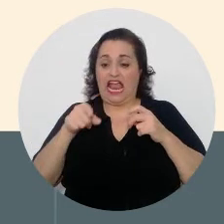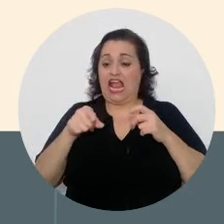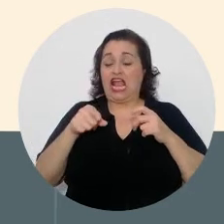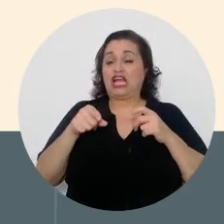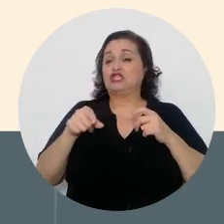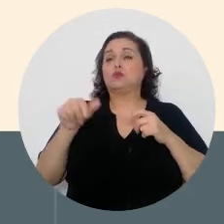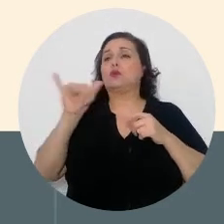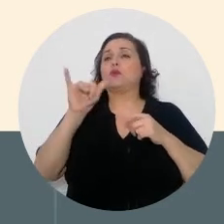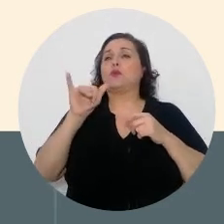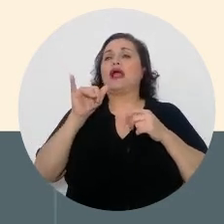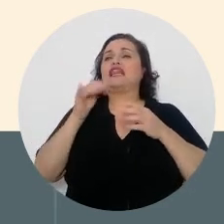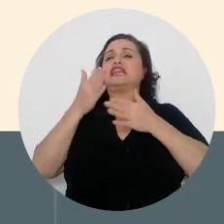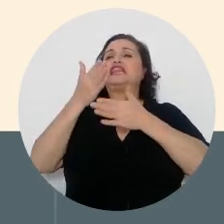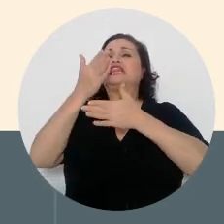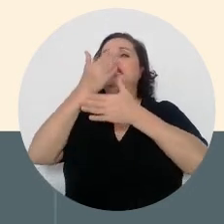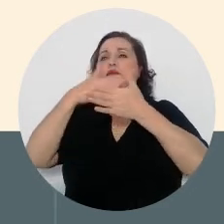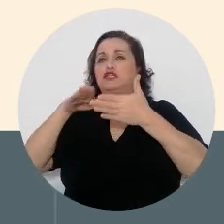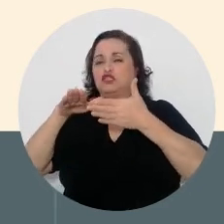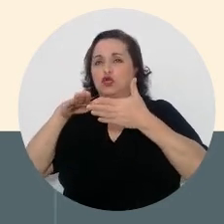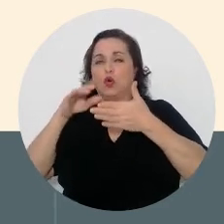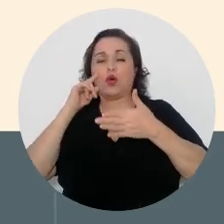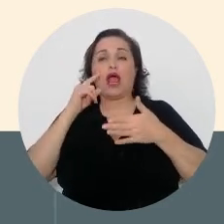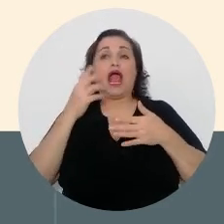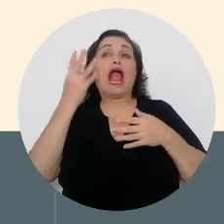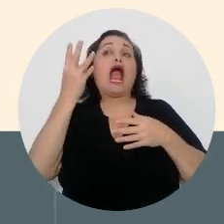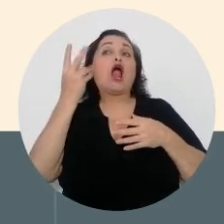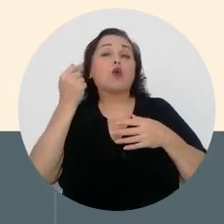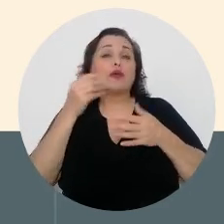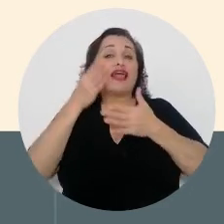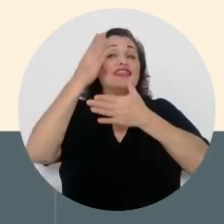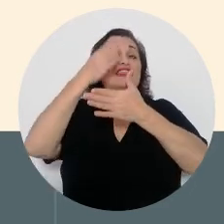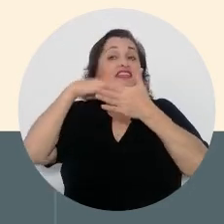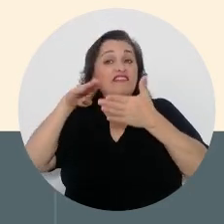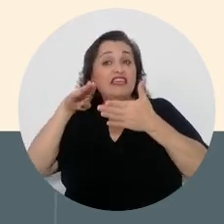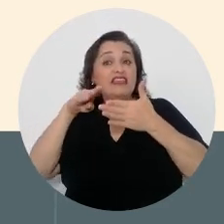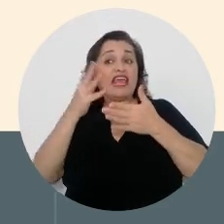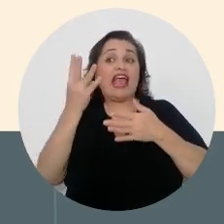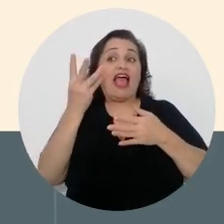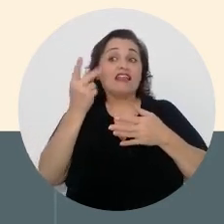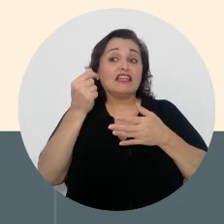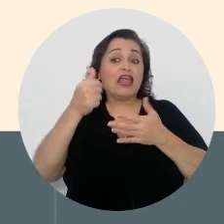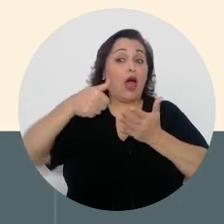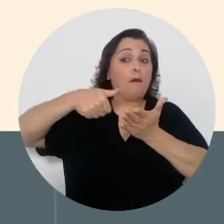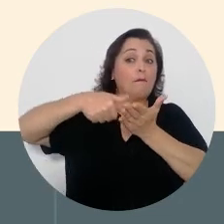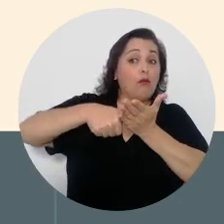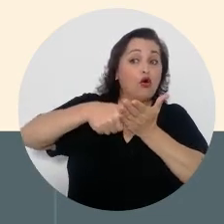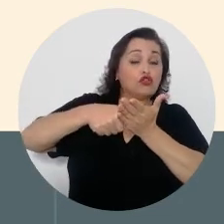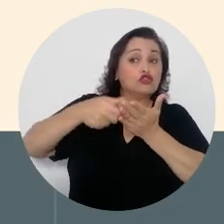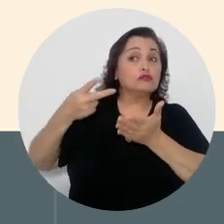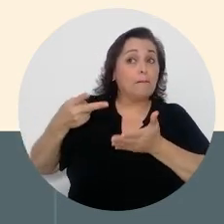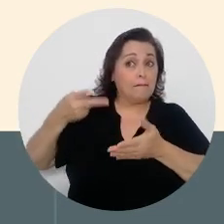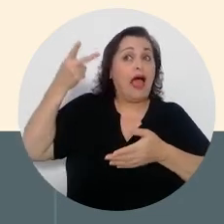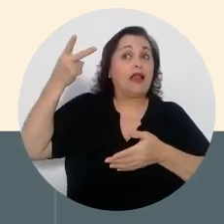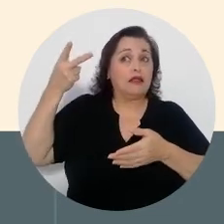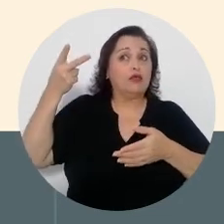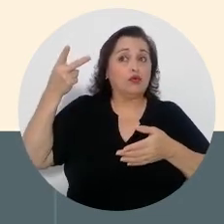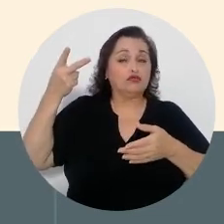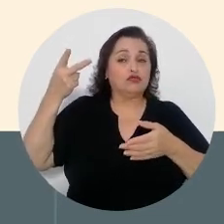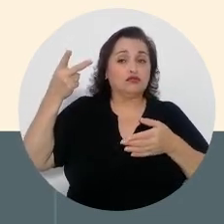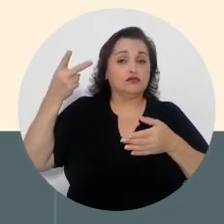una simple división que, como pueden ver, se calcula dividiendo la cantidad de votos